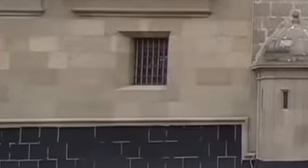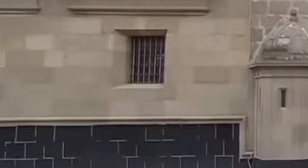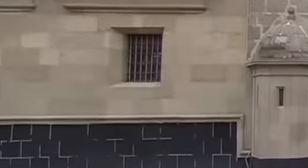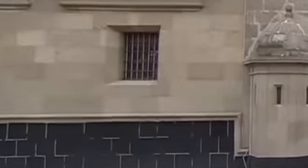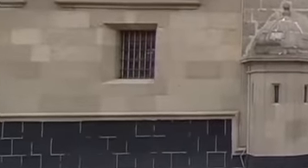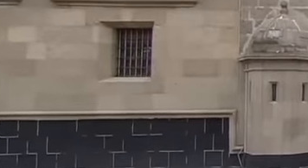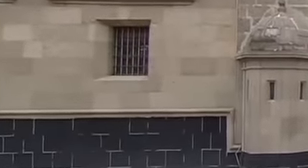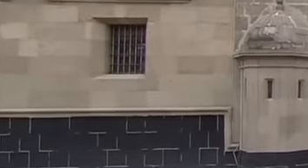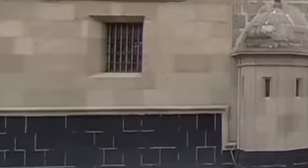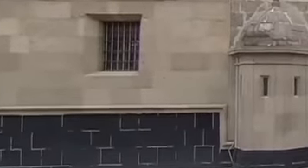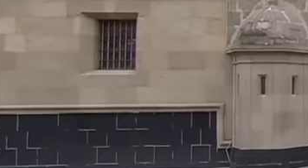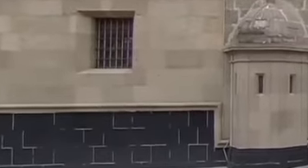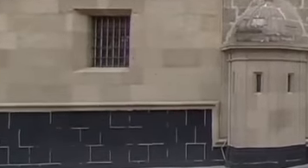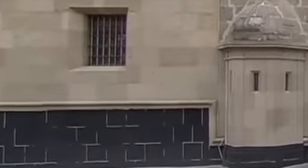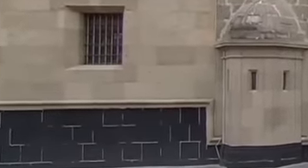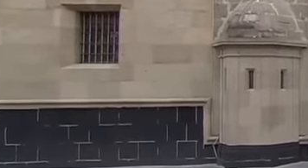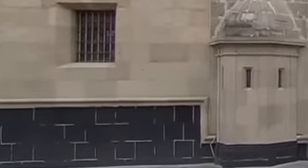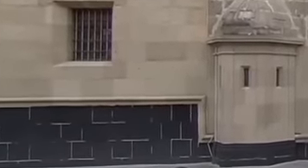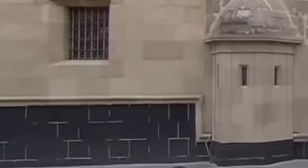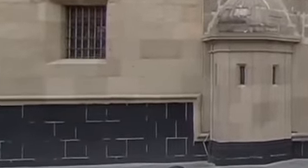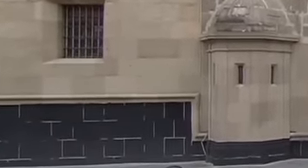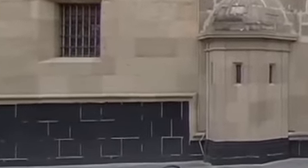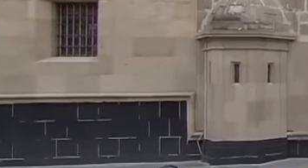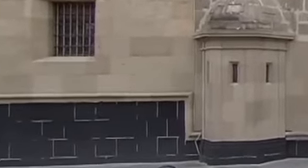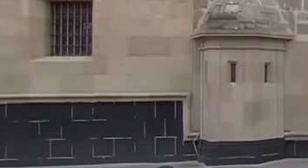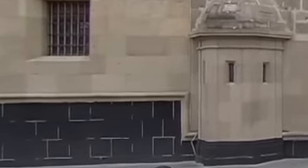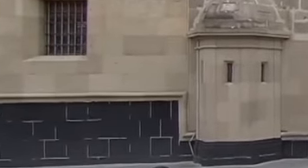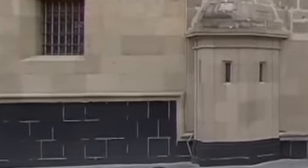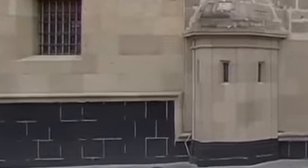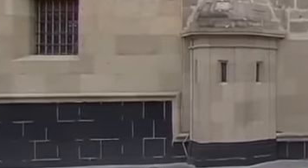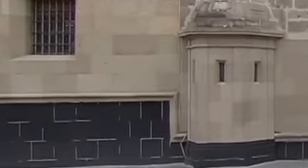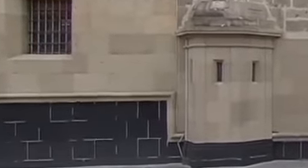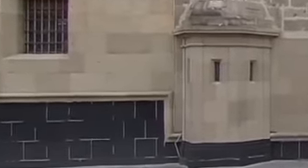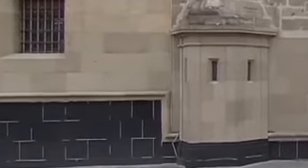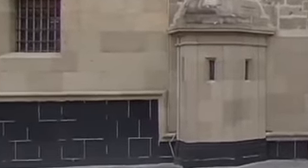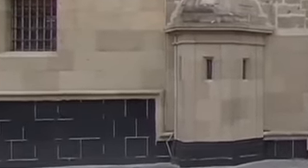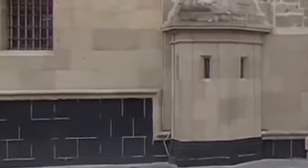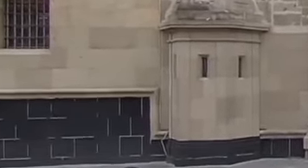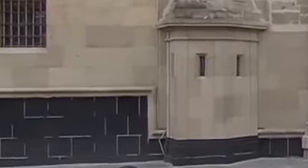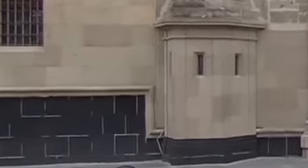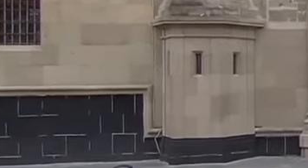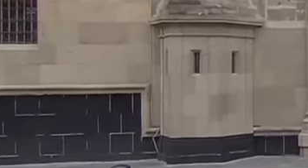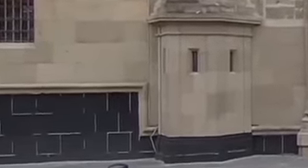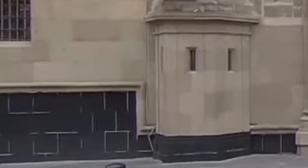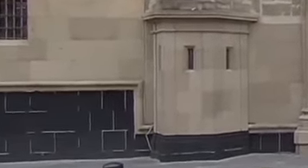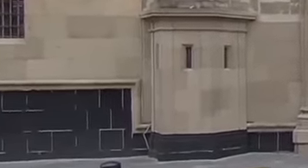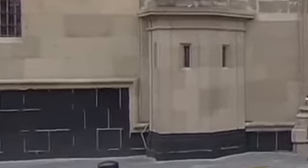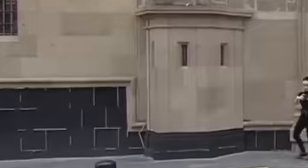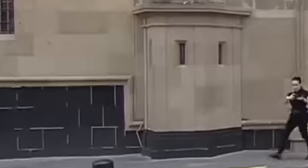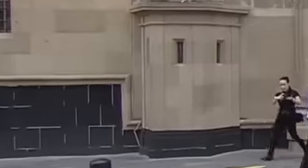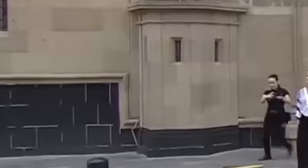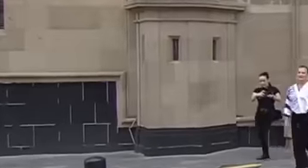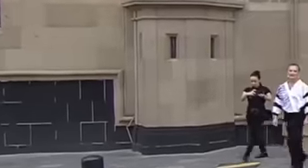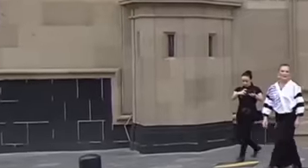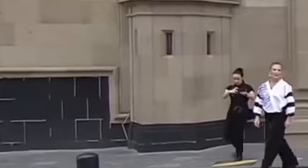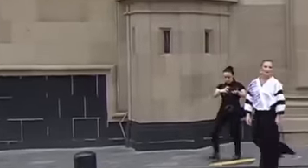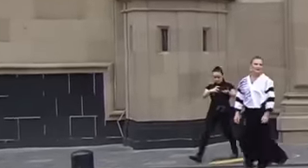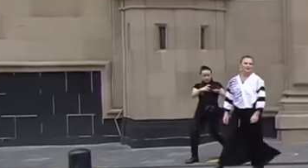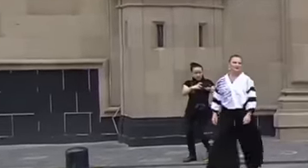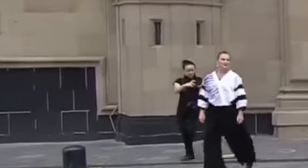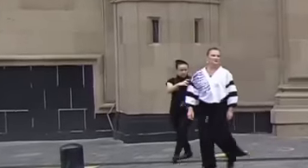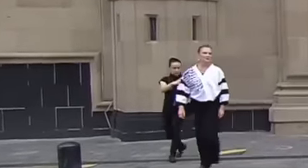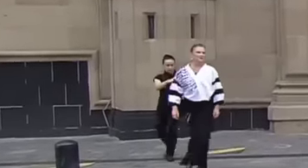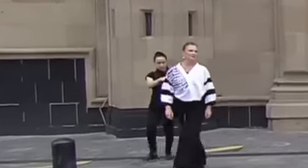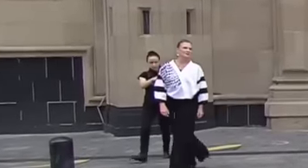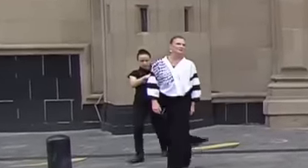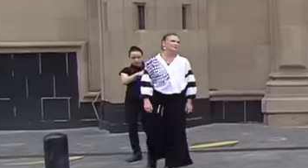Hoy es el último informe del presidente López Obrador que lleva a cabo en la plancha del Zócalo de la Ciudad de México,